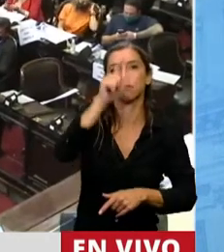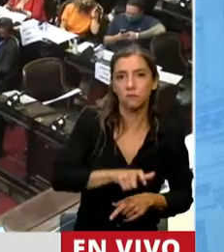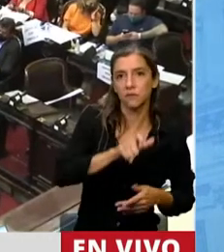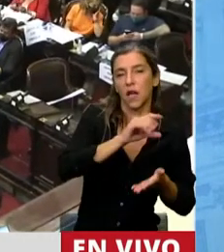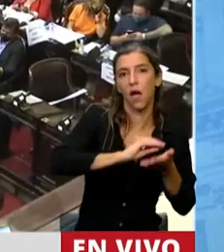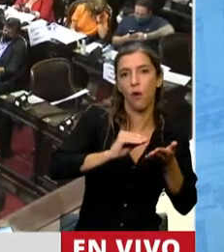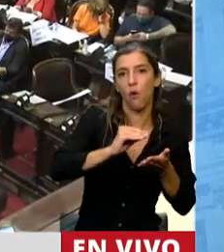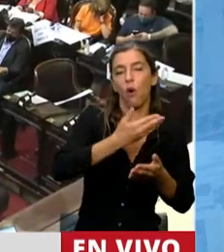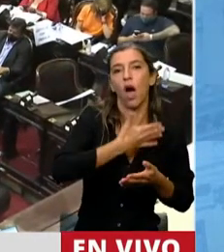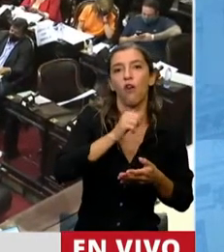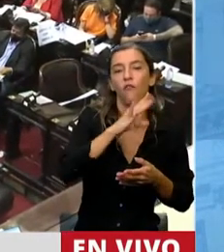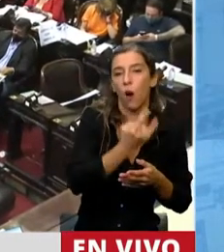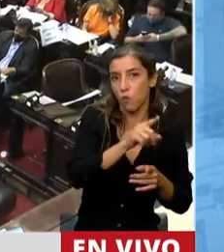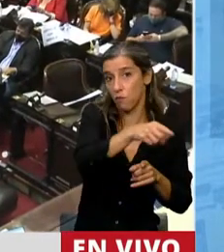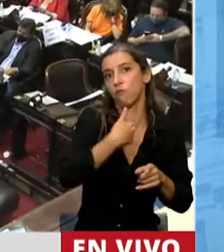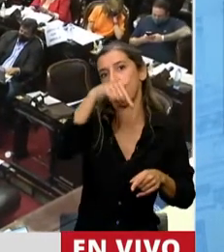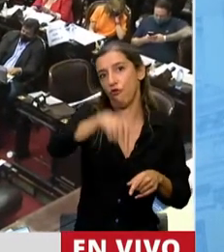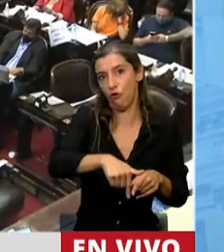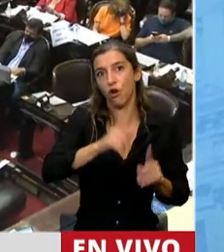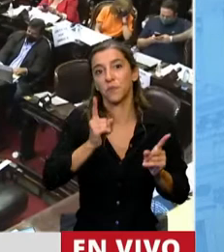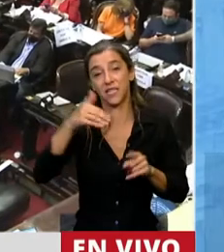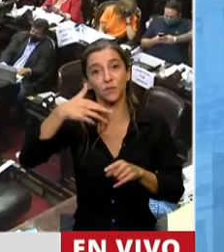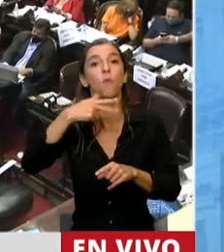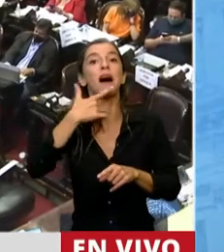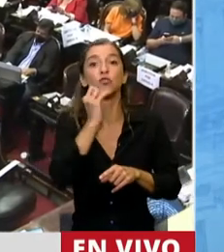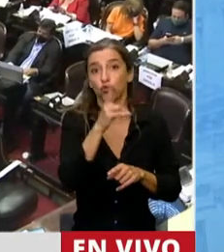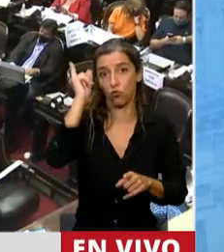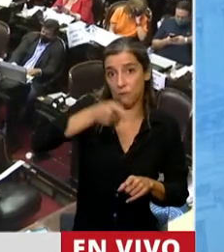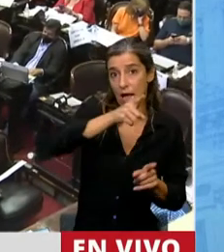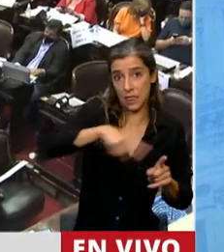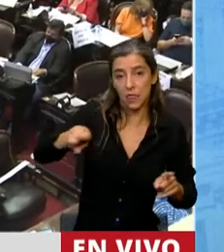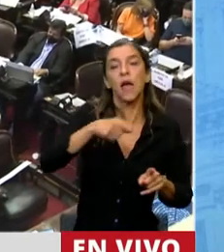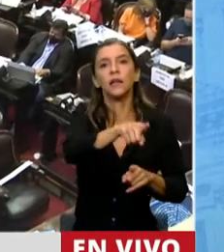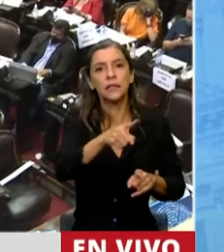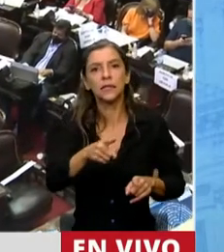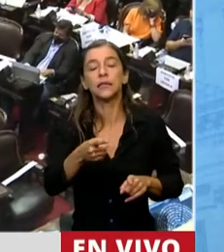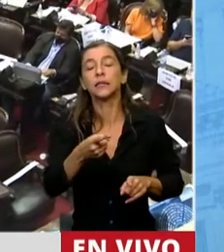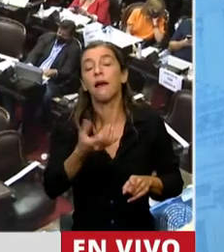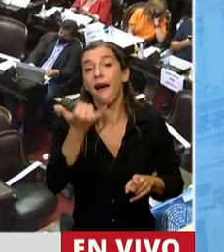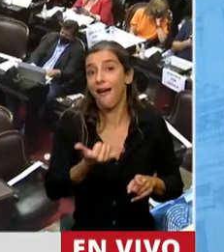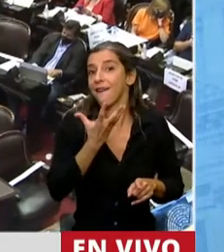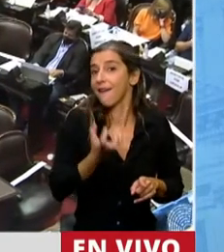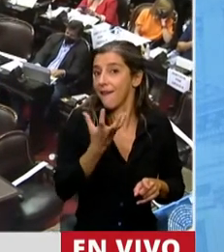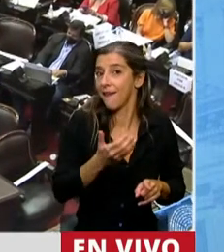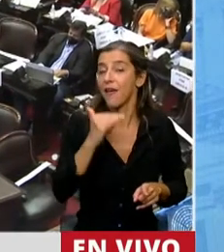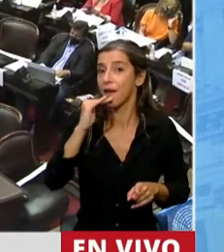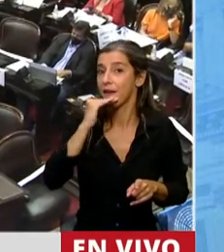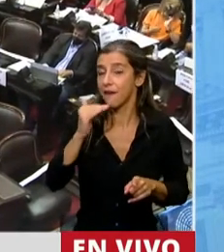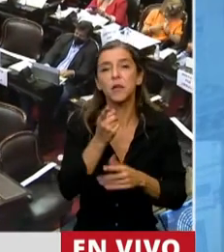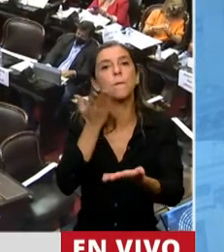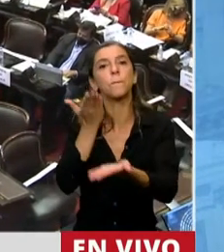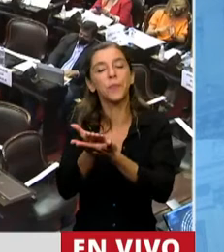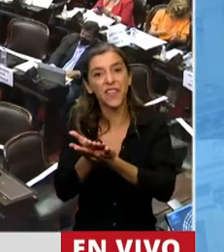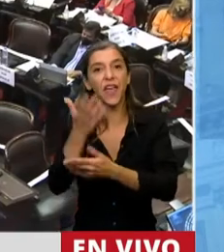funcionario designado por Mansur, en un audio que esta mujer lo grabó, le pide que hasta que Albarracín, que era el